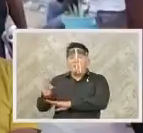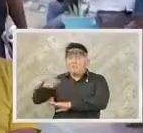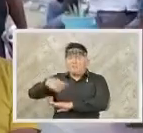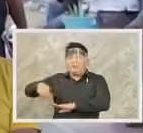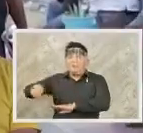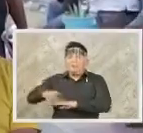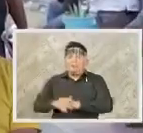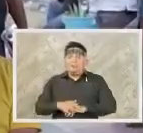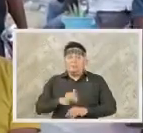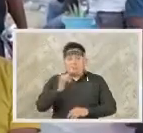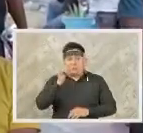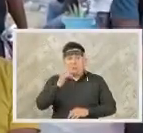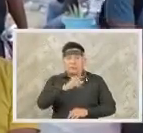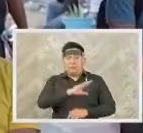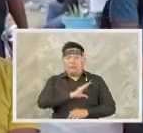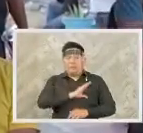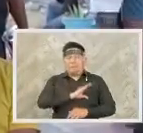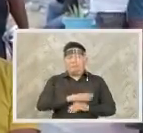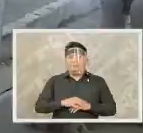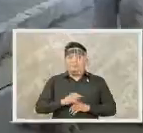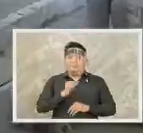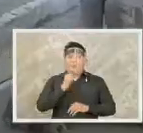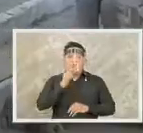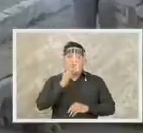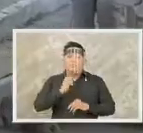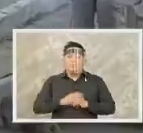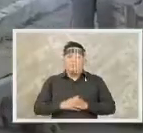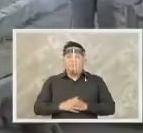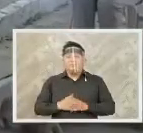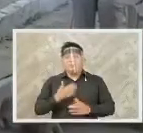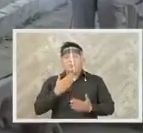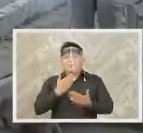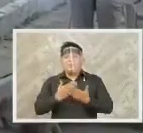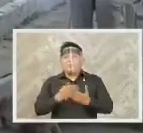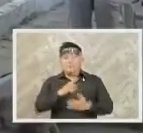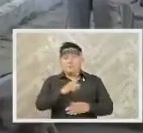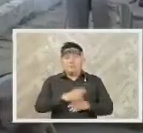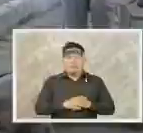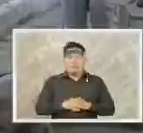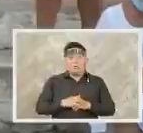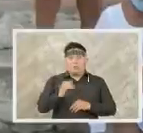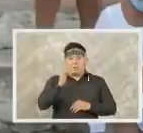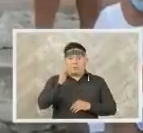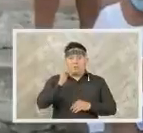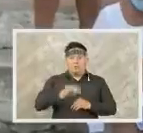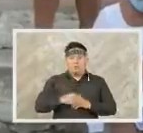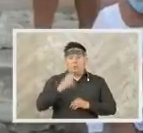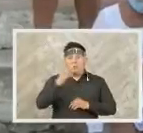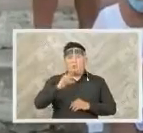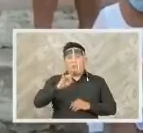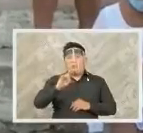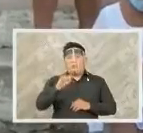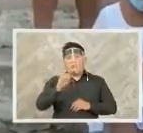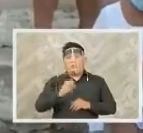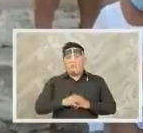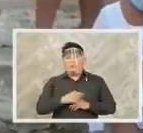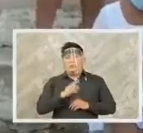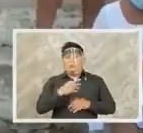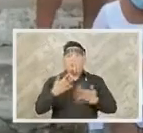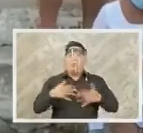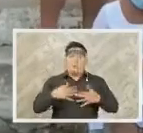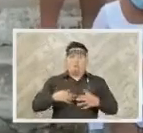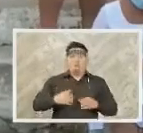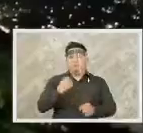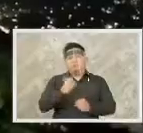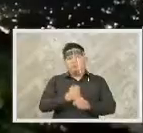ingeniero Jairo Yáñez. También agradecerle al doctor Uber Plaza, que por él también se gestionaron muchos recursos a las